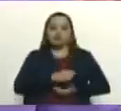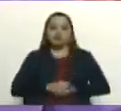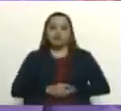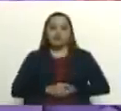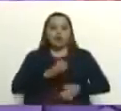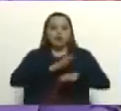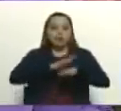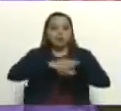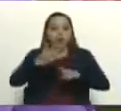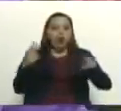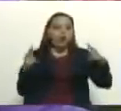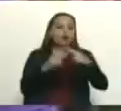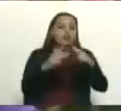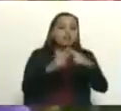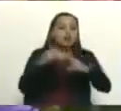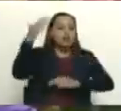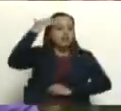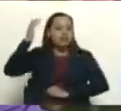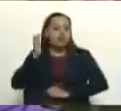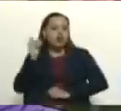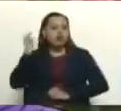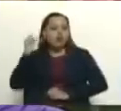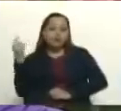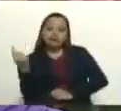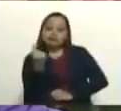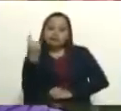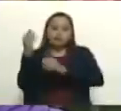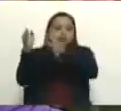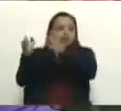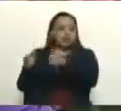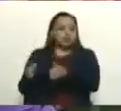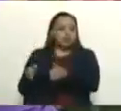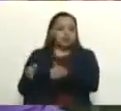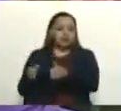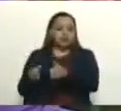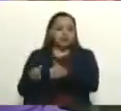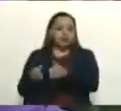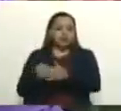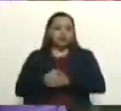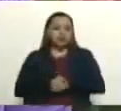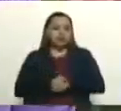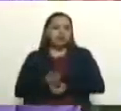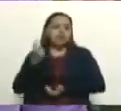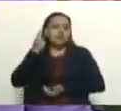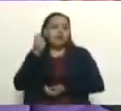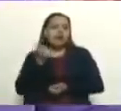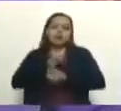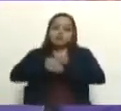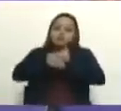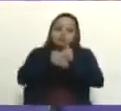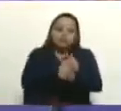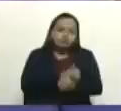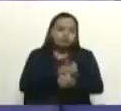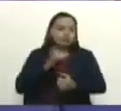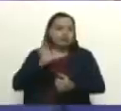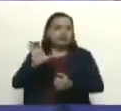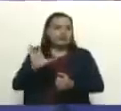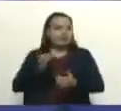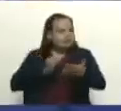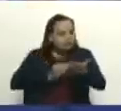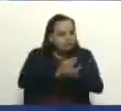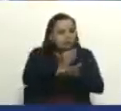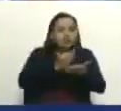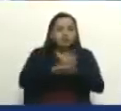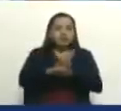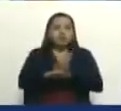reconocemos en Tibisay una mujer única, una republicana de sección, una mujer